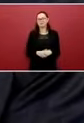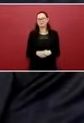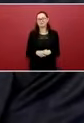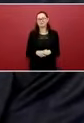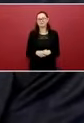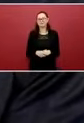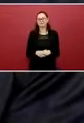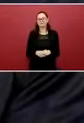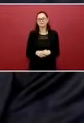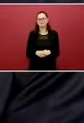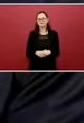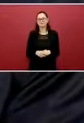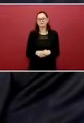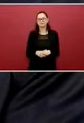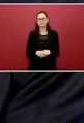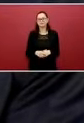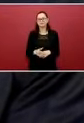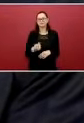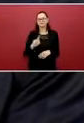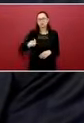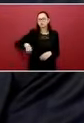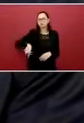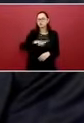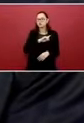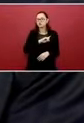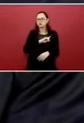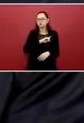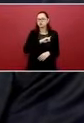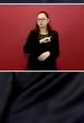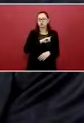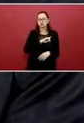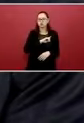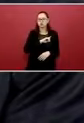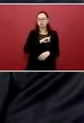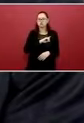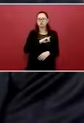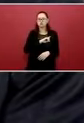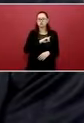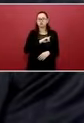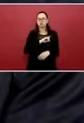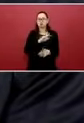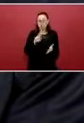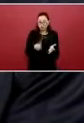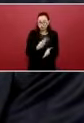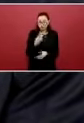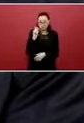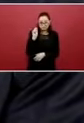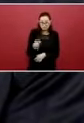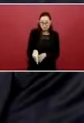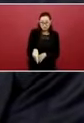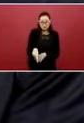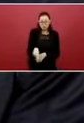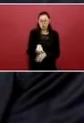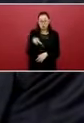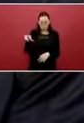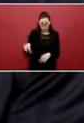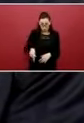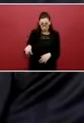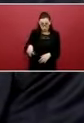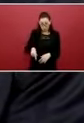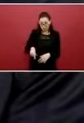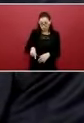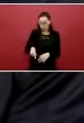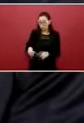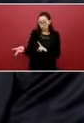Nosotros no vamos a permitir que el Estado desaparezca a ningún